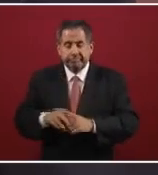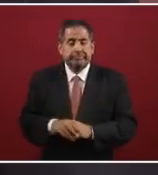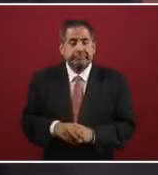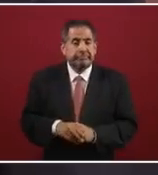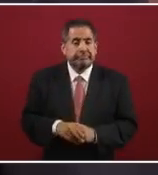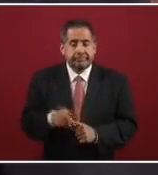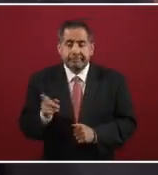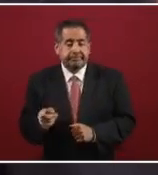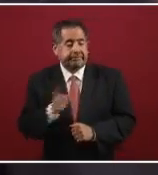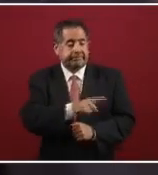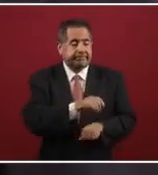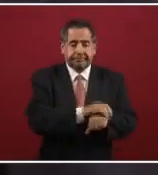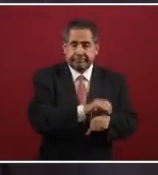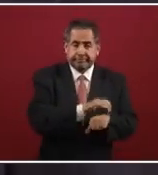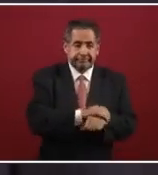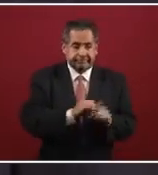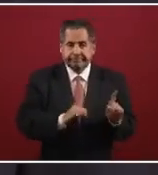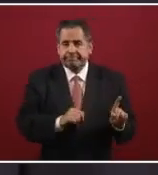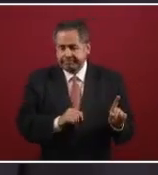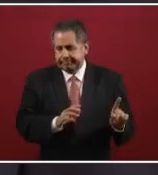tenía un amigo